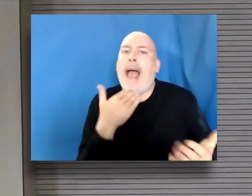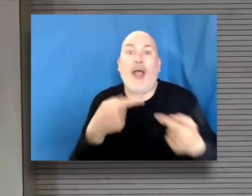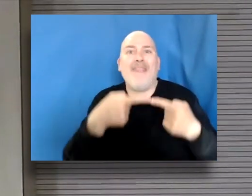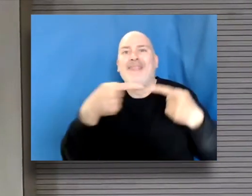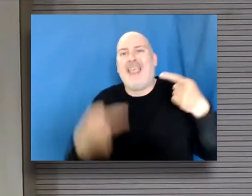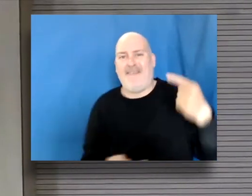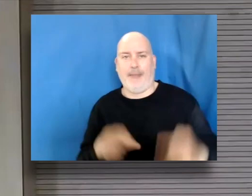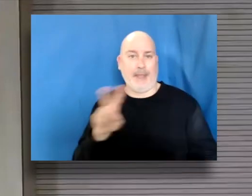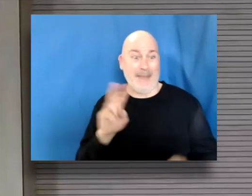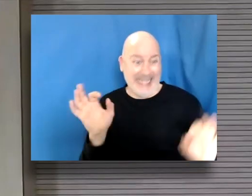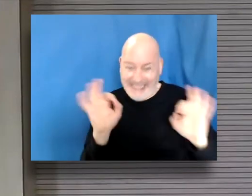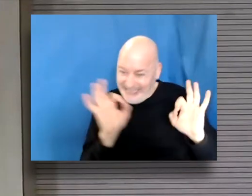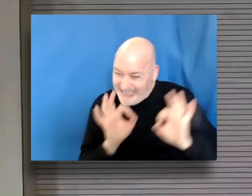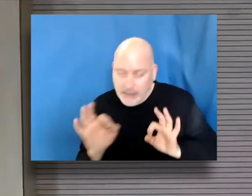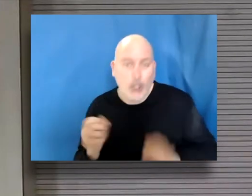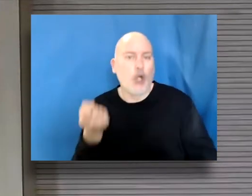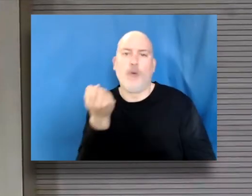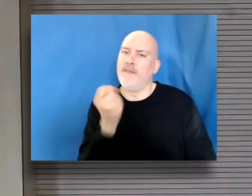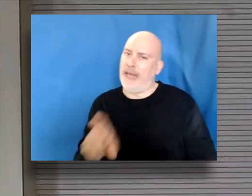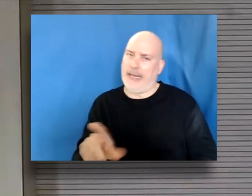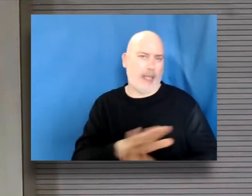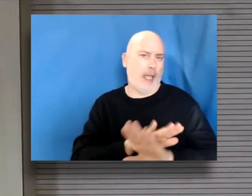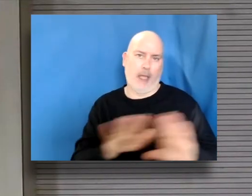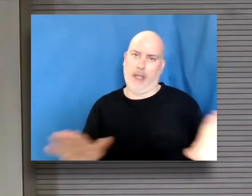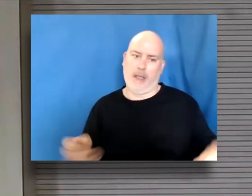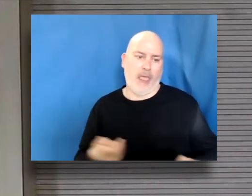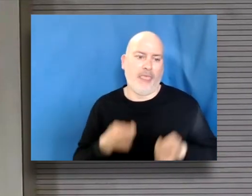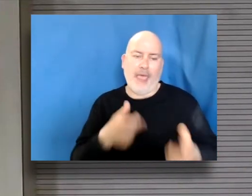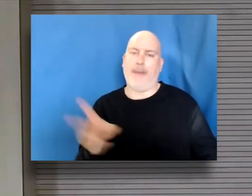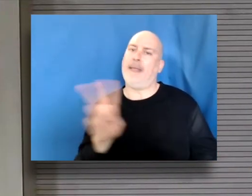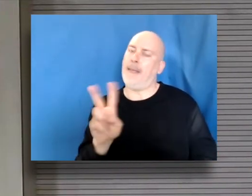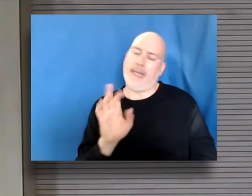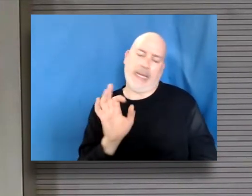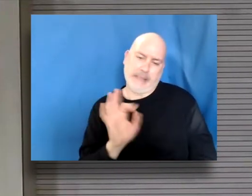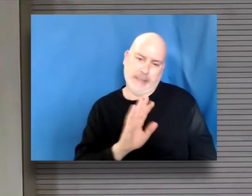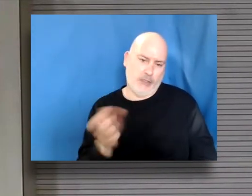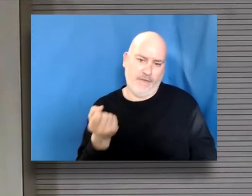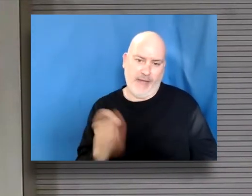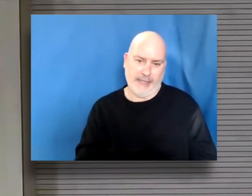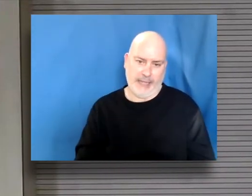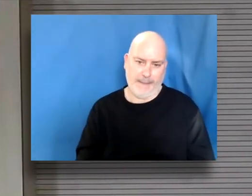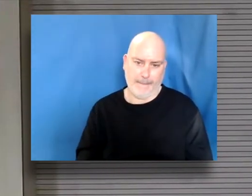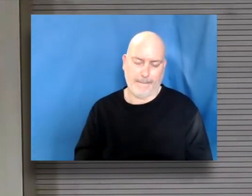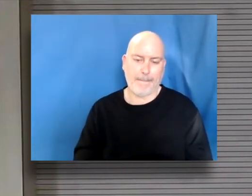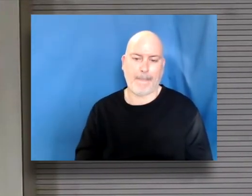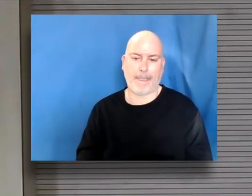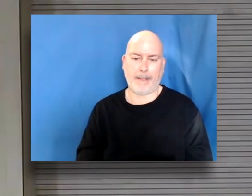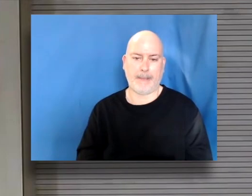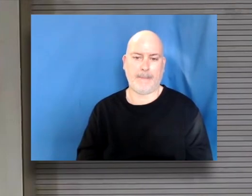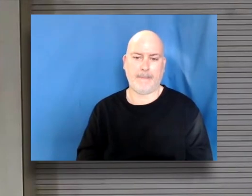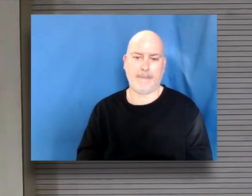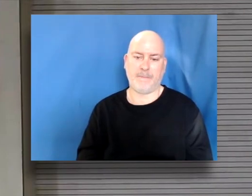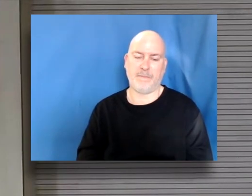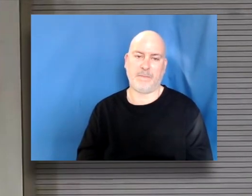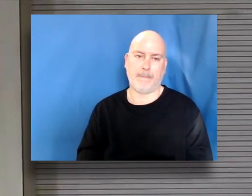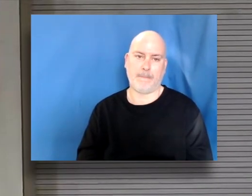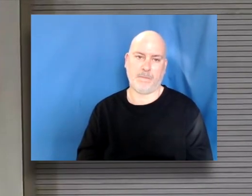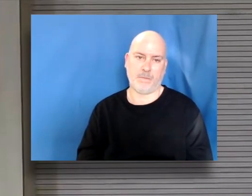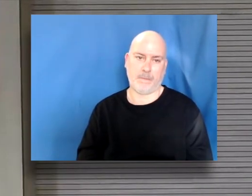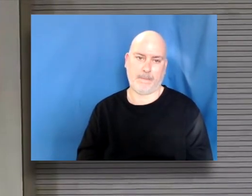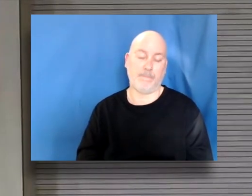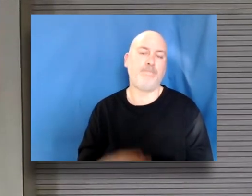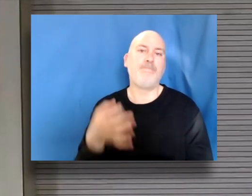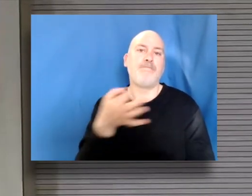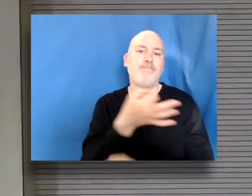no hay necesidad de administrar vitaminas. No sé qué opinas. Sí.